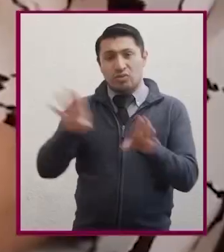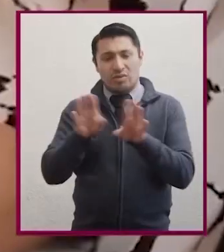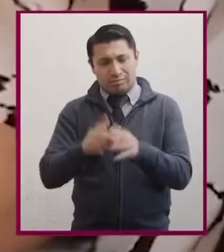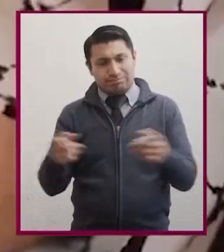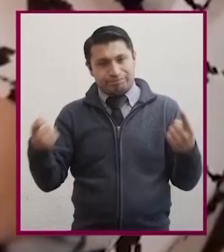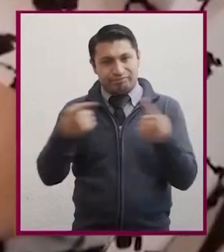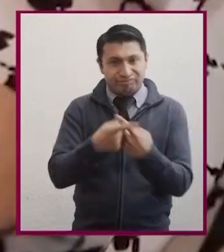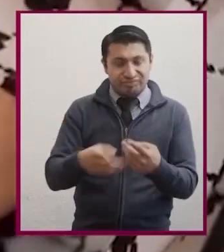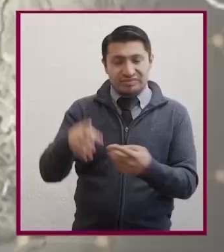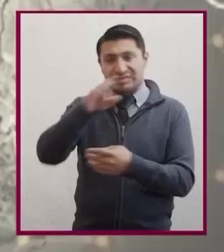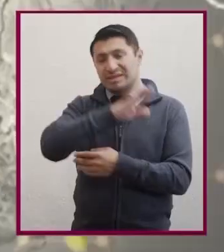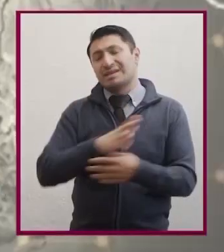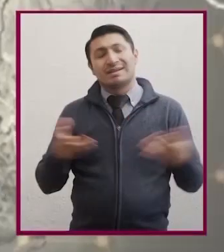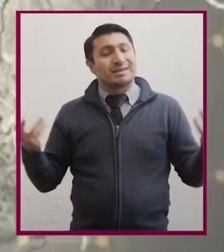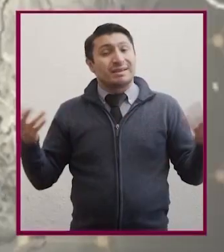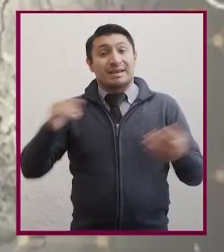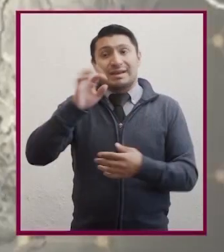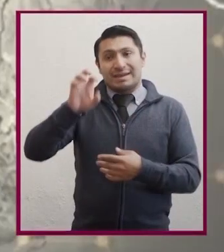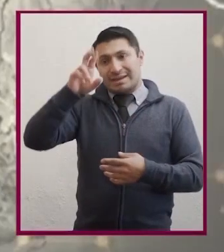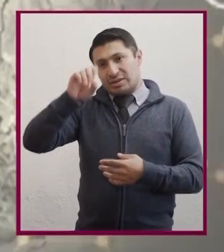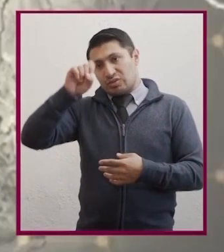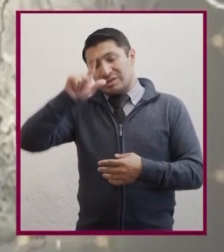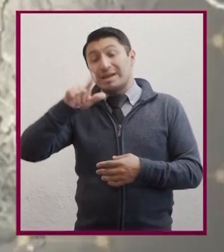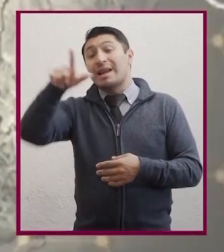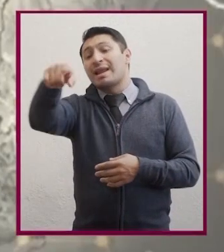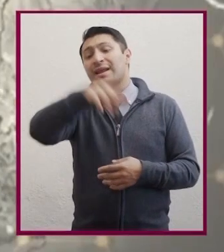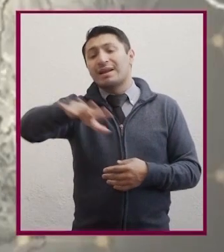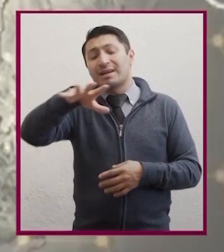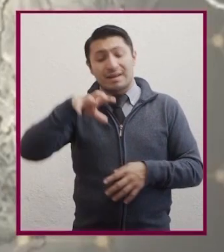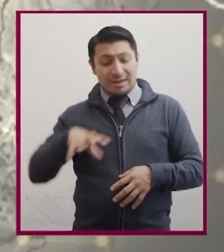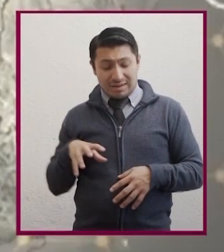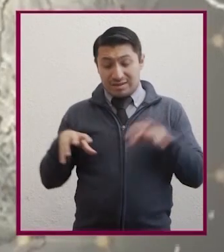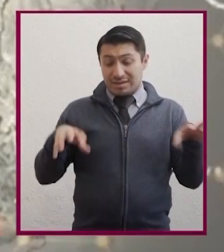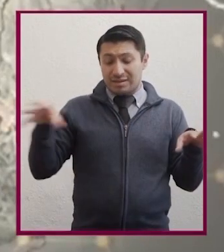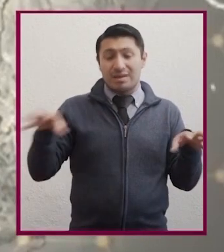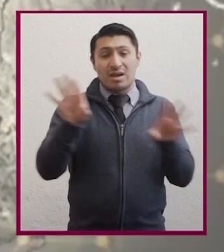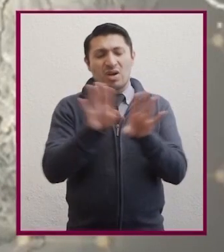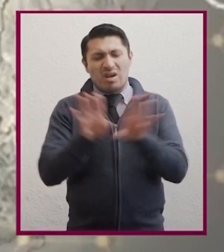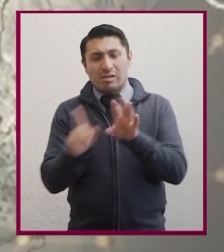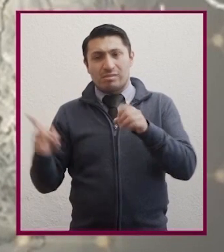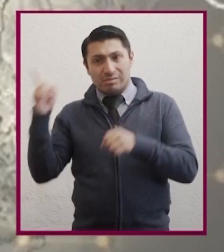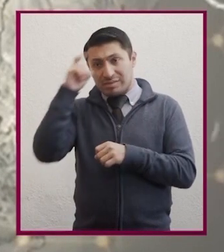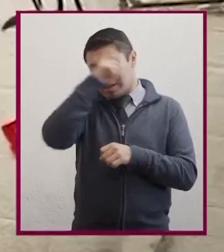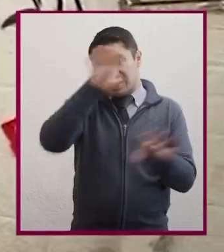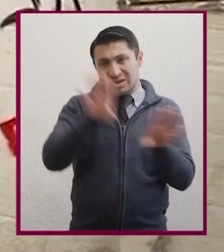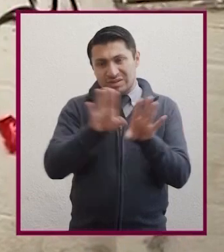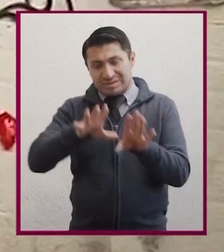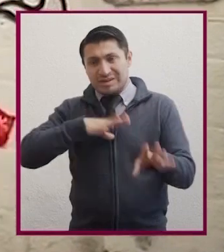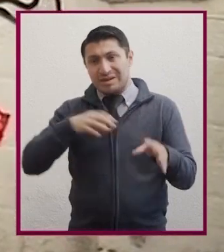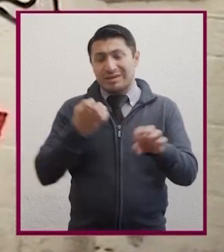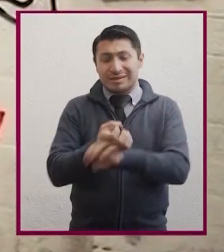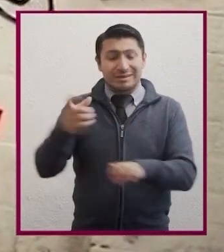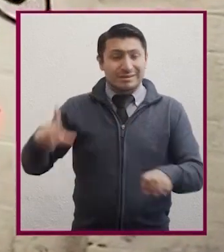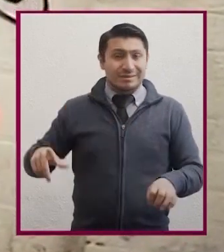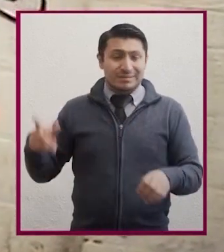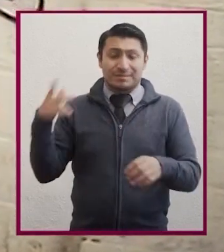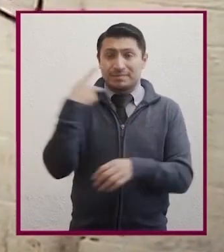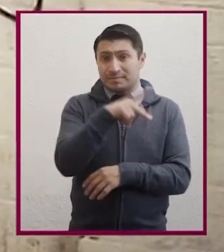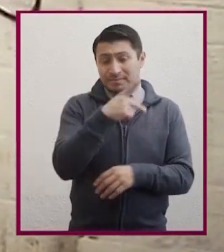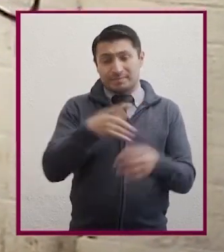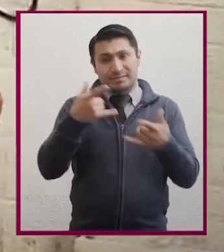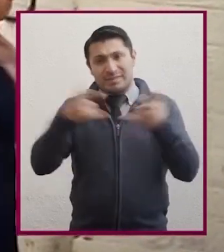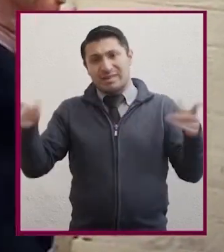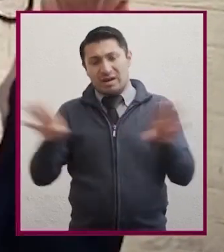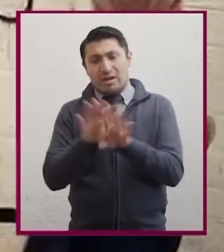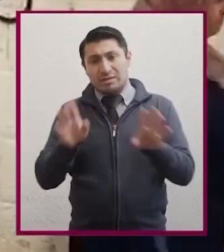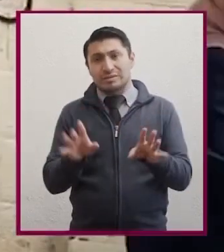en el territorio de Cisjordania y Jerusalén Occidental como un impedimento para poder tener un Estado propio. La historia puede